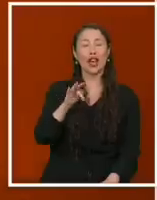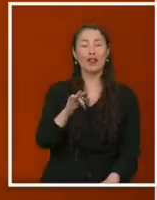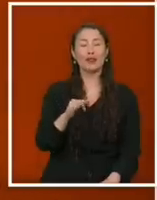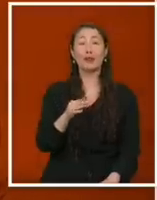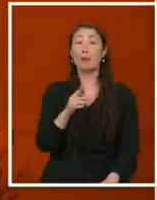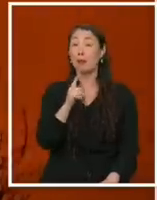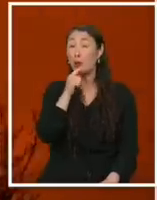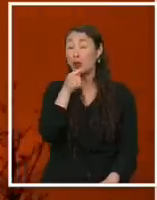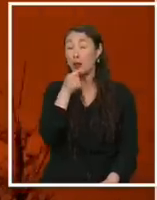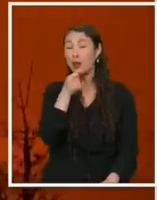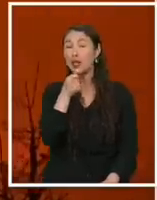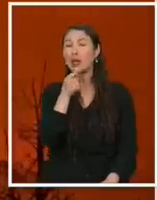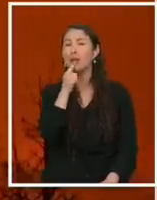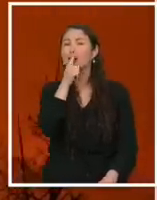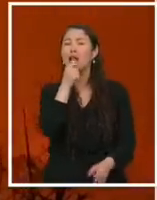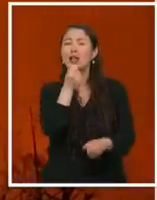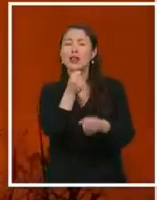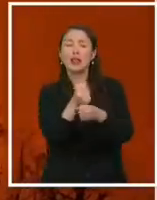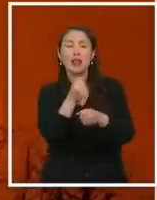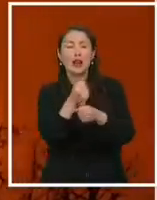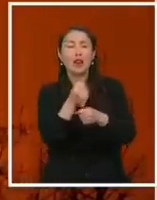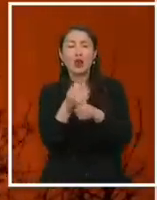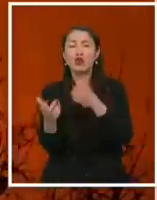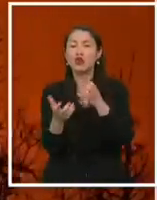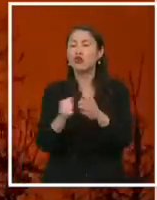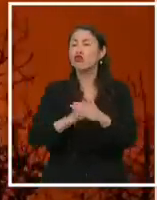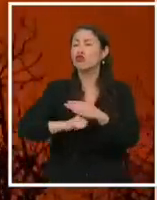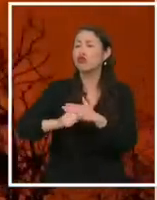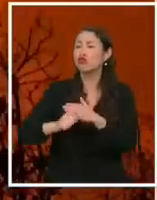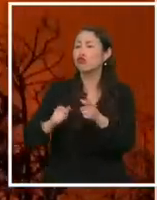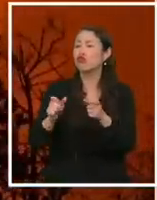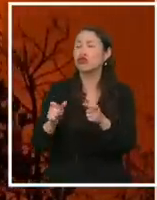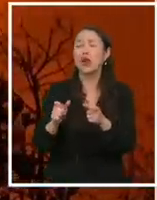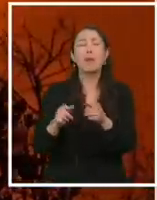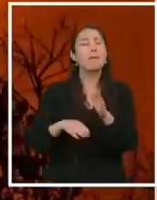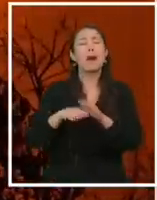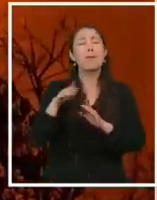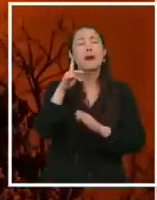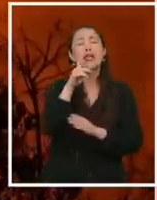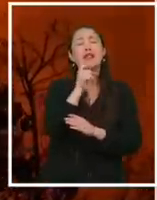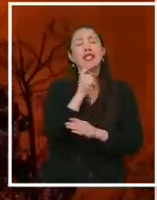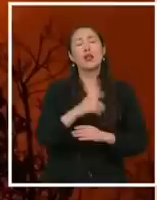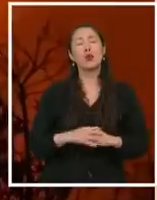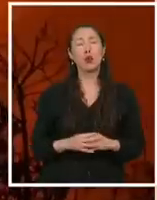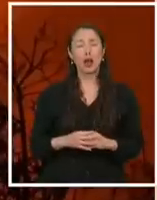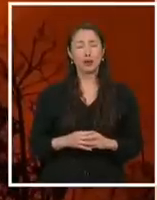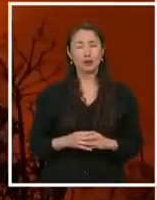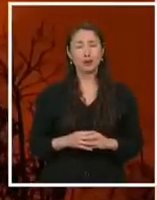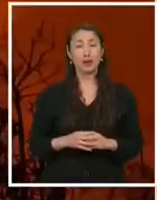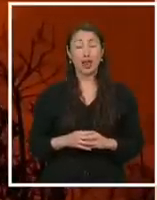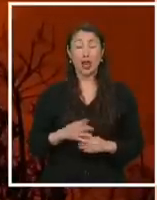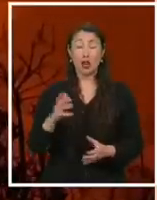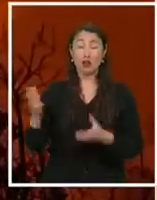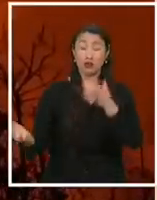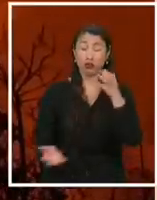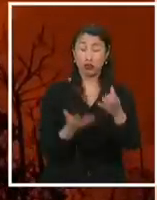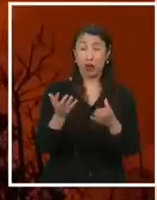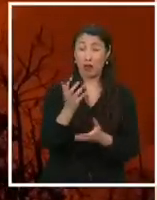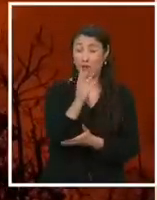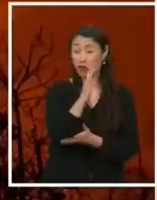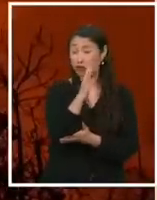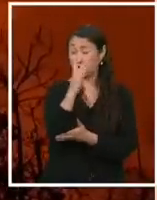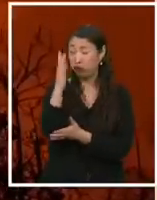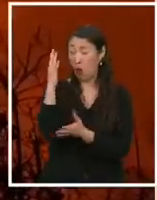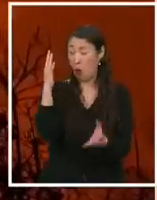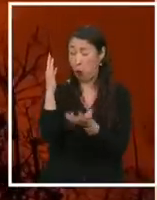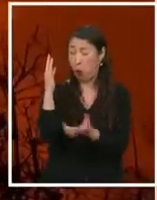sobre el trabajo, el combate de este siniestro, lo más complejo, ¿qué ha sido? Bueno, mire, el incendio forestal que comenzó en la